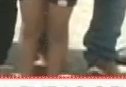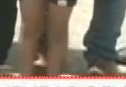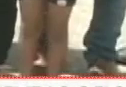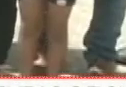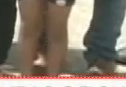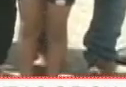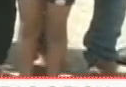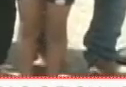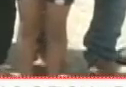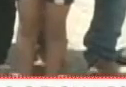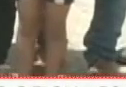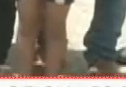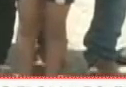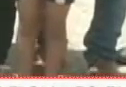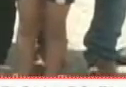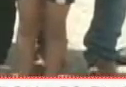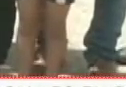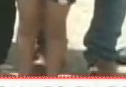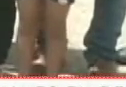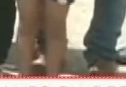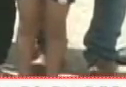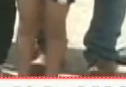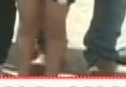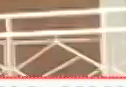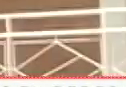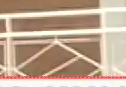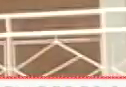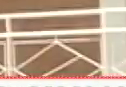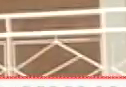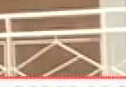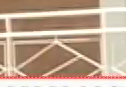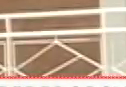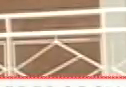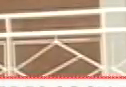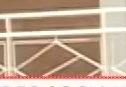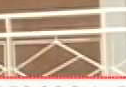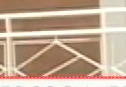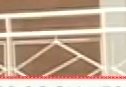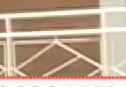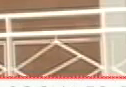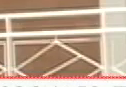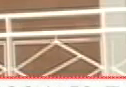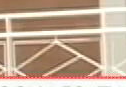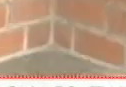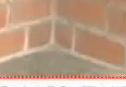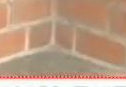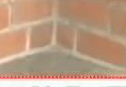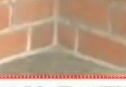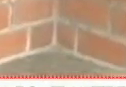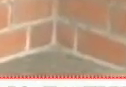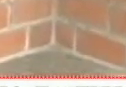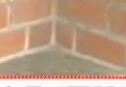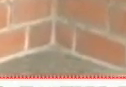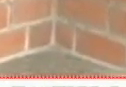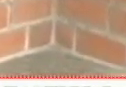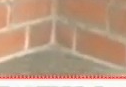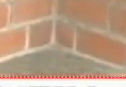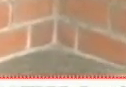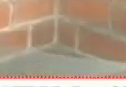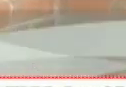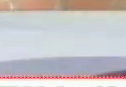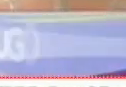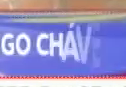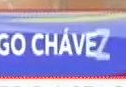de obras públicas de nuestro estado de nuestro país una edificación de tres pisos que tiene más